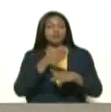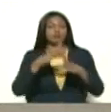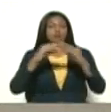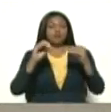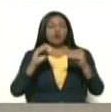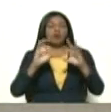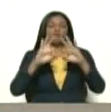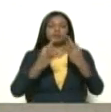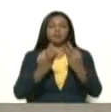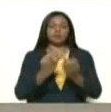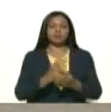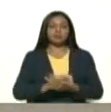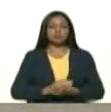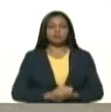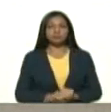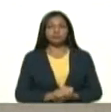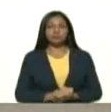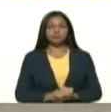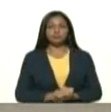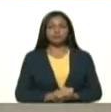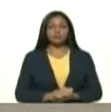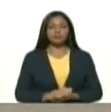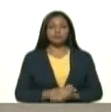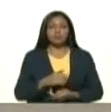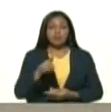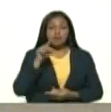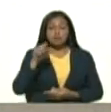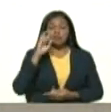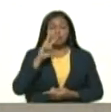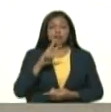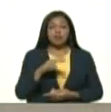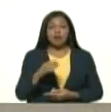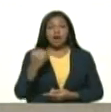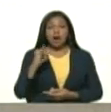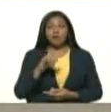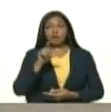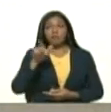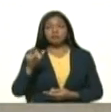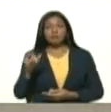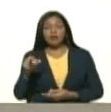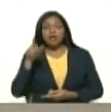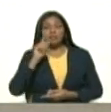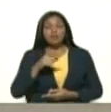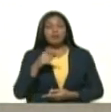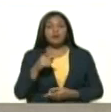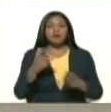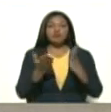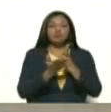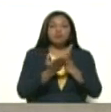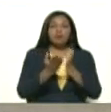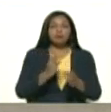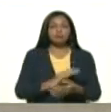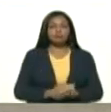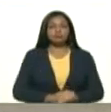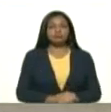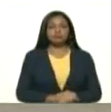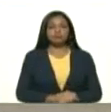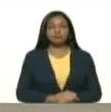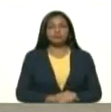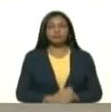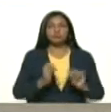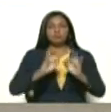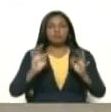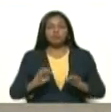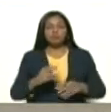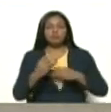familia. Y ahí se determina, hay un caso que debe ser estudiado. Y ahí mismo se le hace